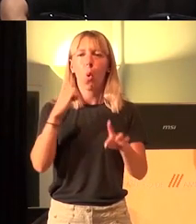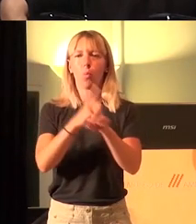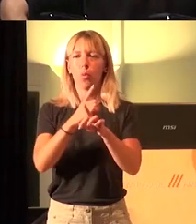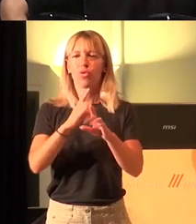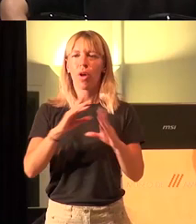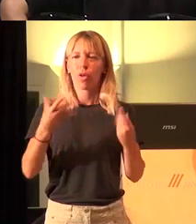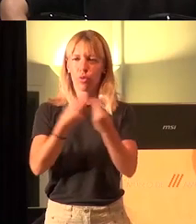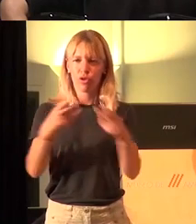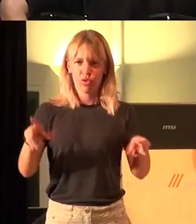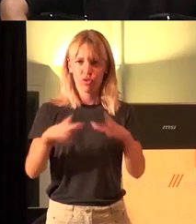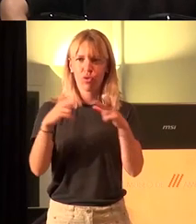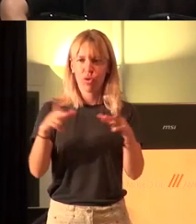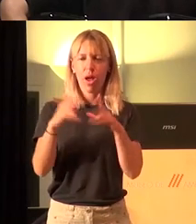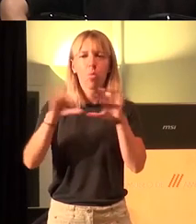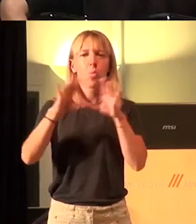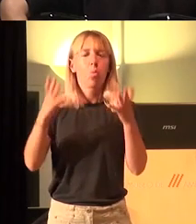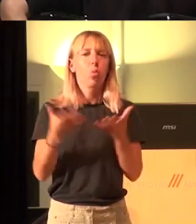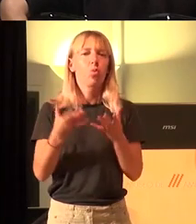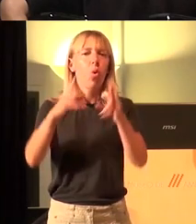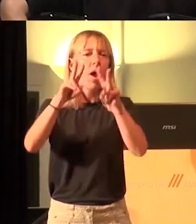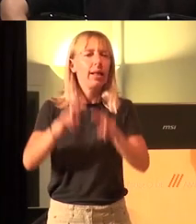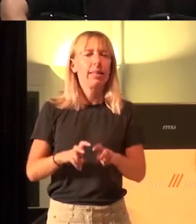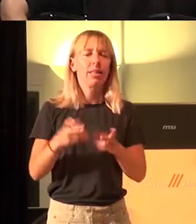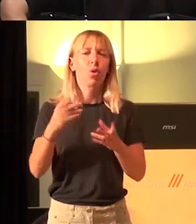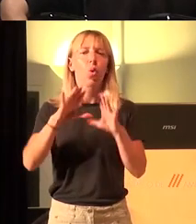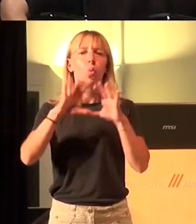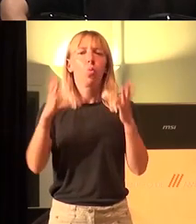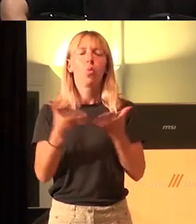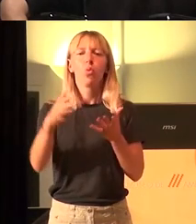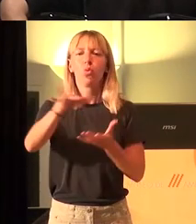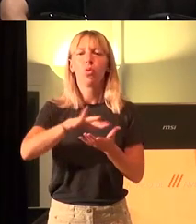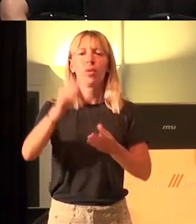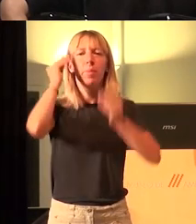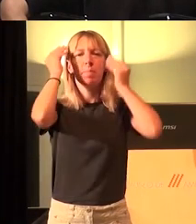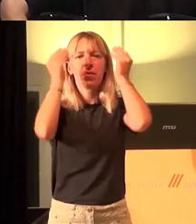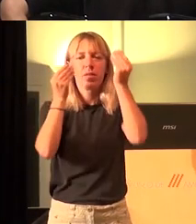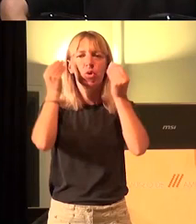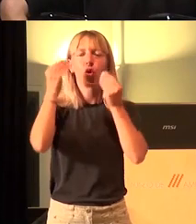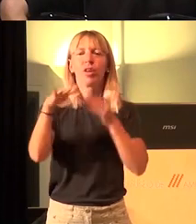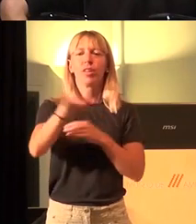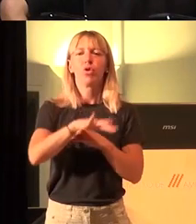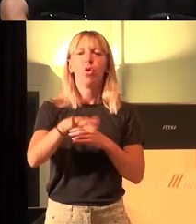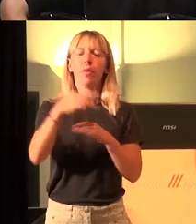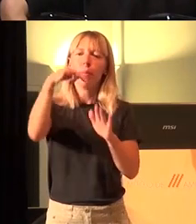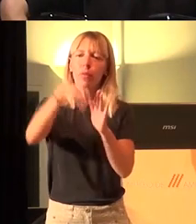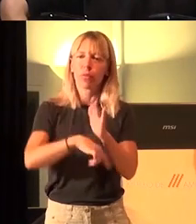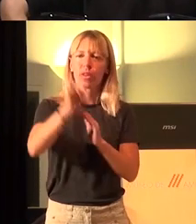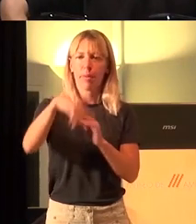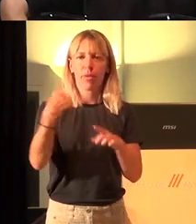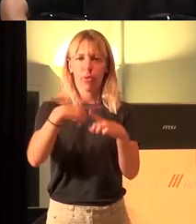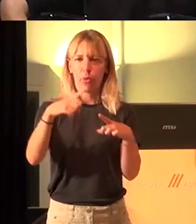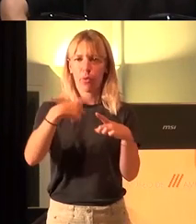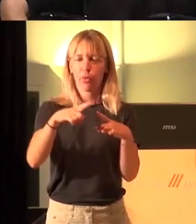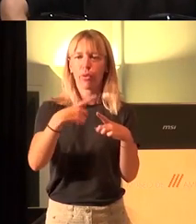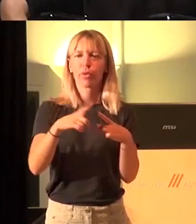cohesión social, un mundo analítico, un mundo donde se reflexione, donde se profundicen las